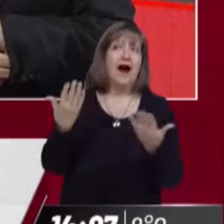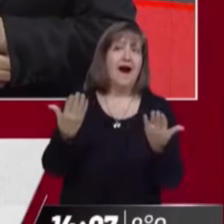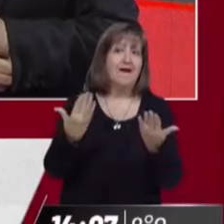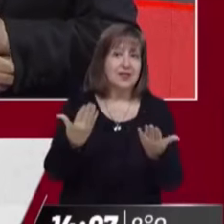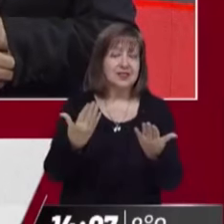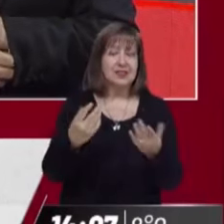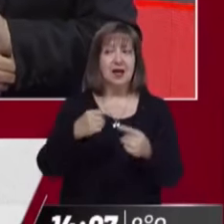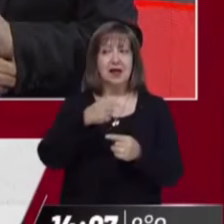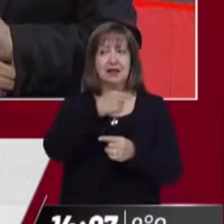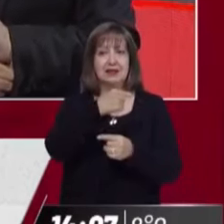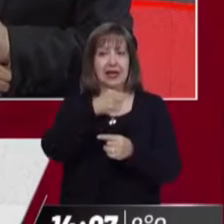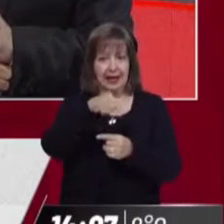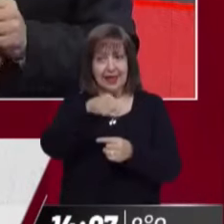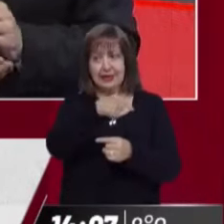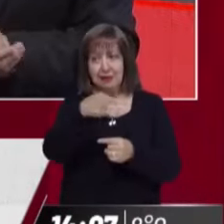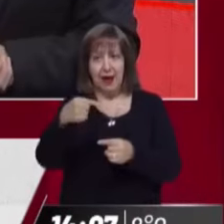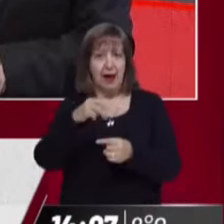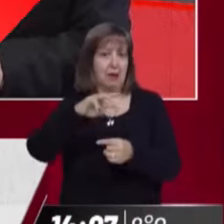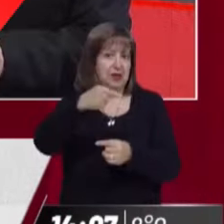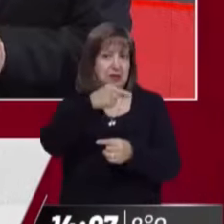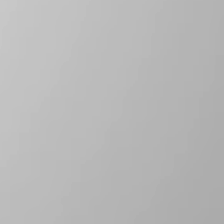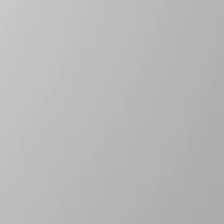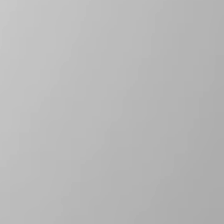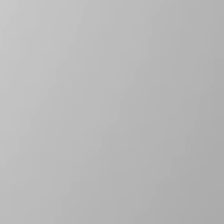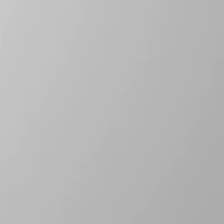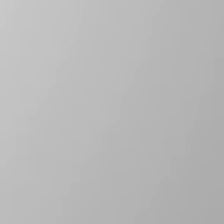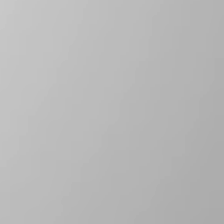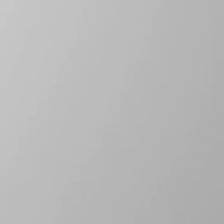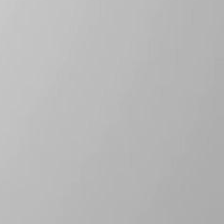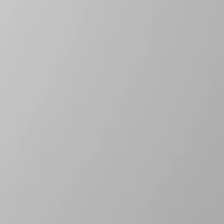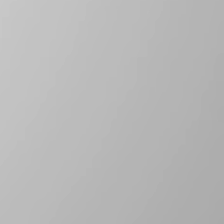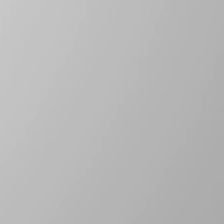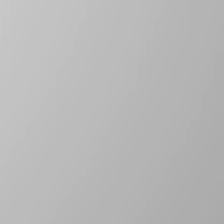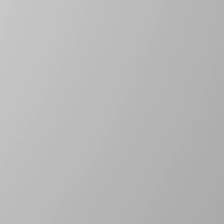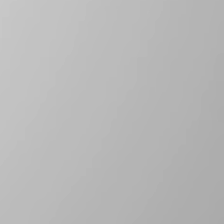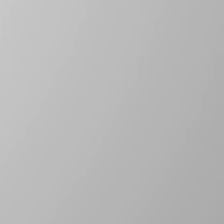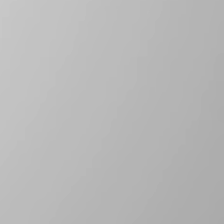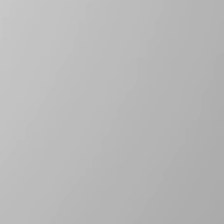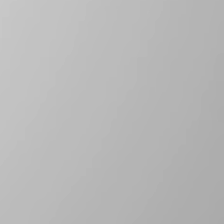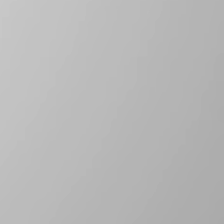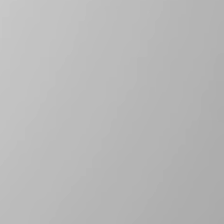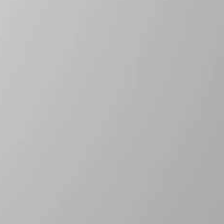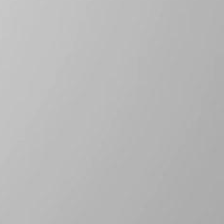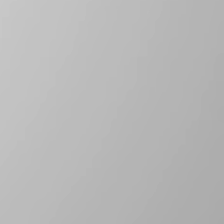ya esta semana. Absolutamente. Bueno, estaremos atentos entonces. Muchas gracias. Hasta luego.